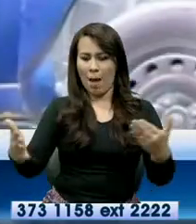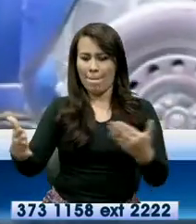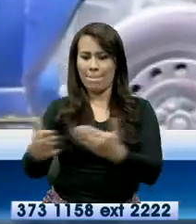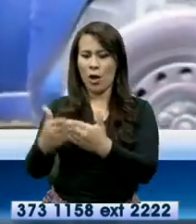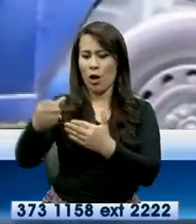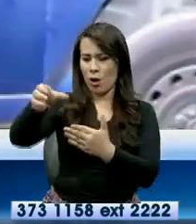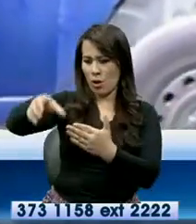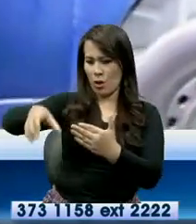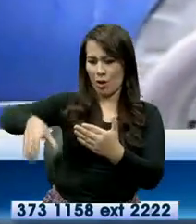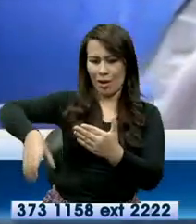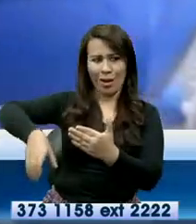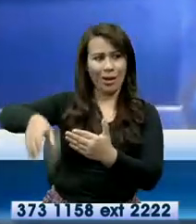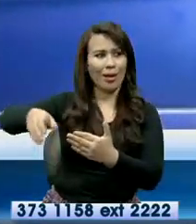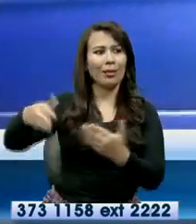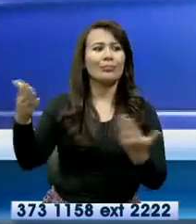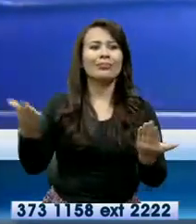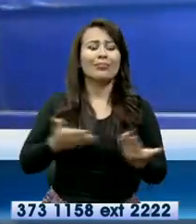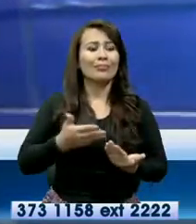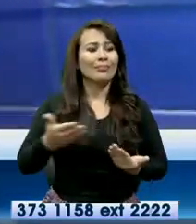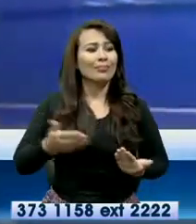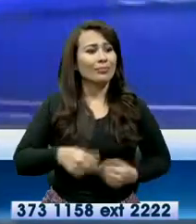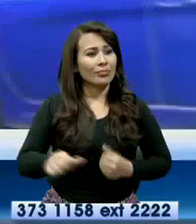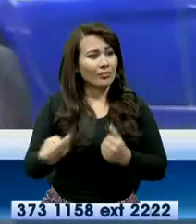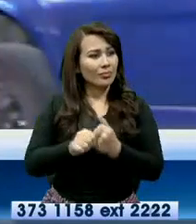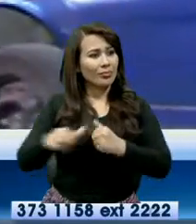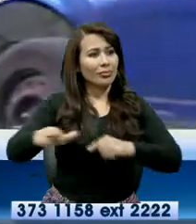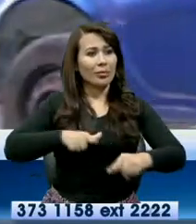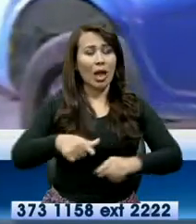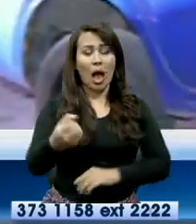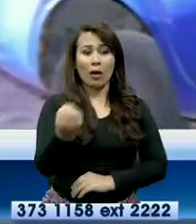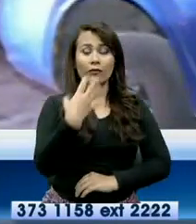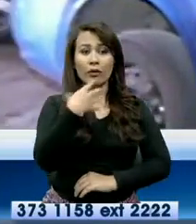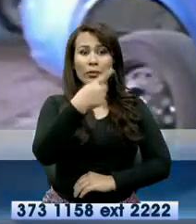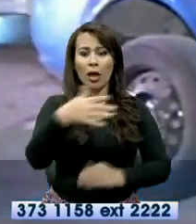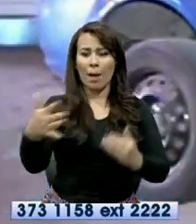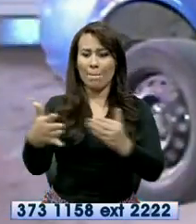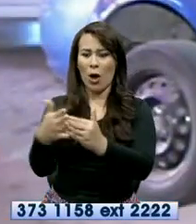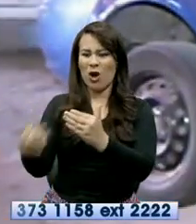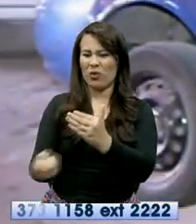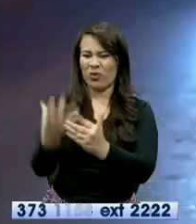contra uno de los muros edificado en el sitio, informó Ítalo Ruiz.